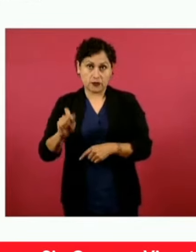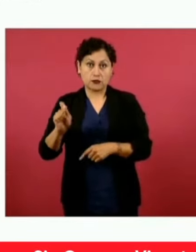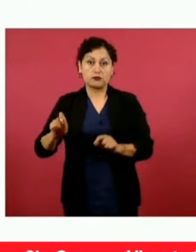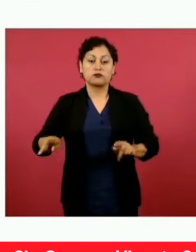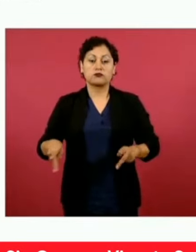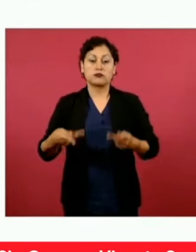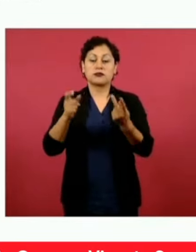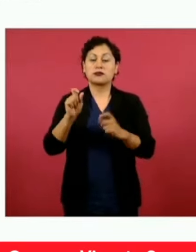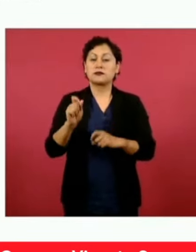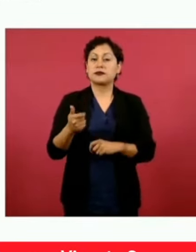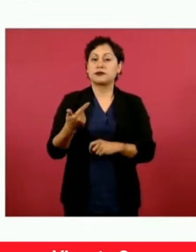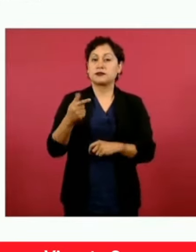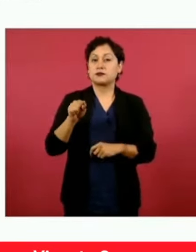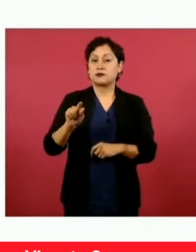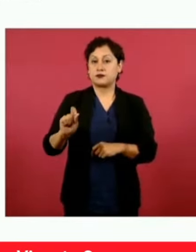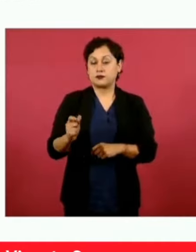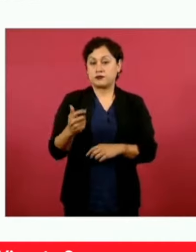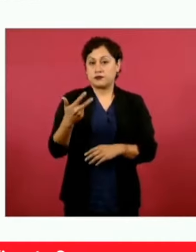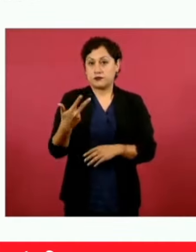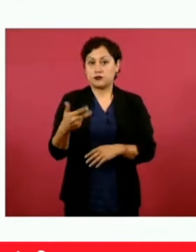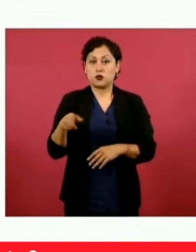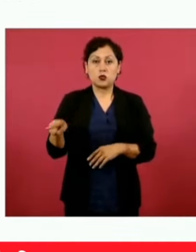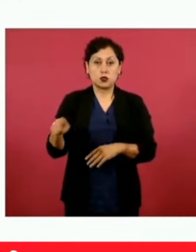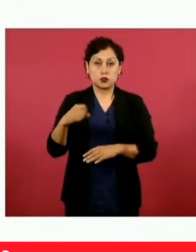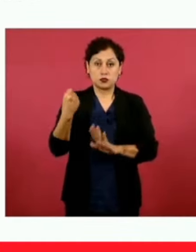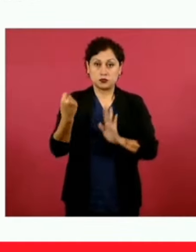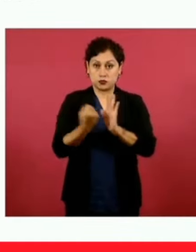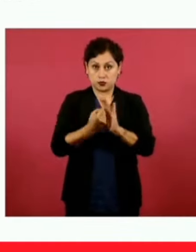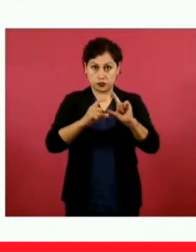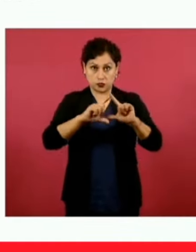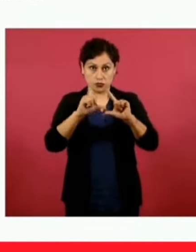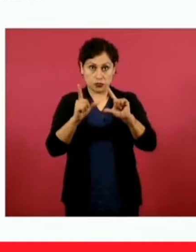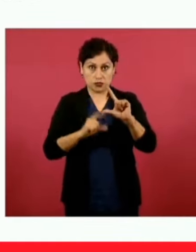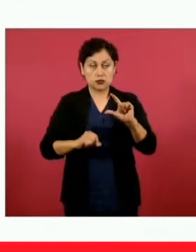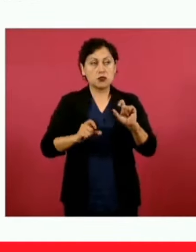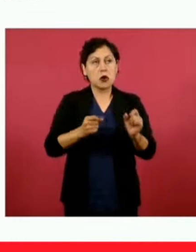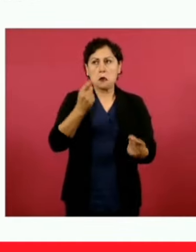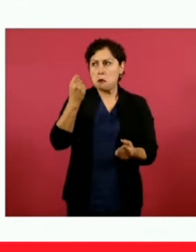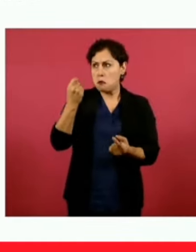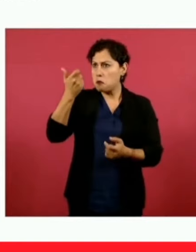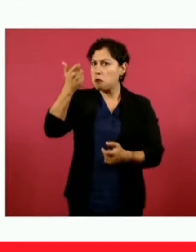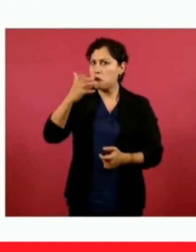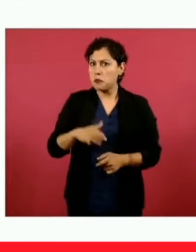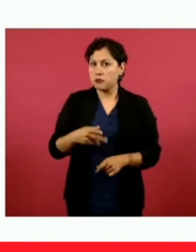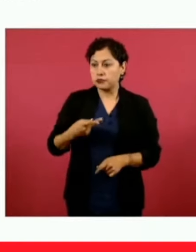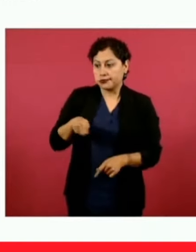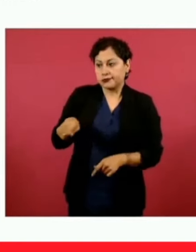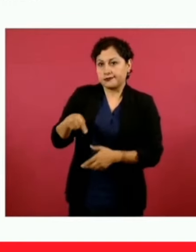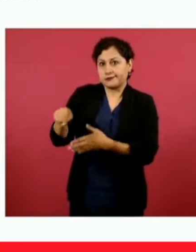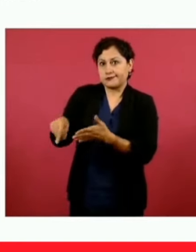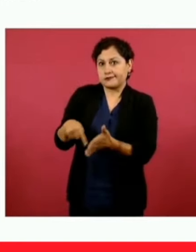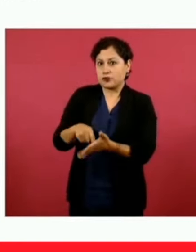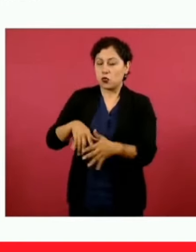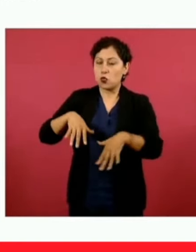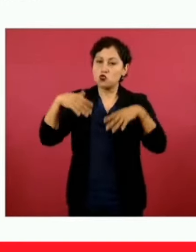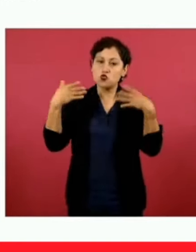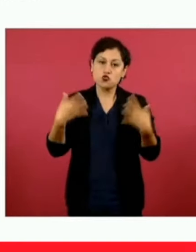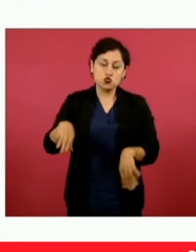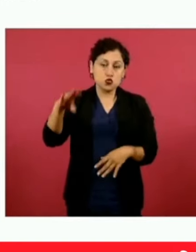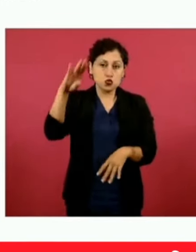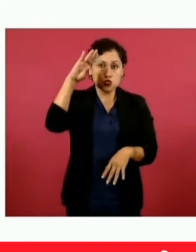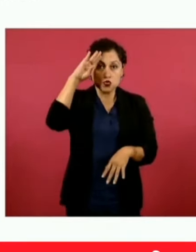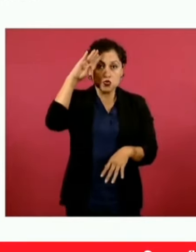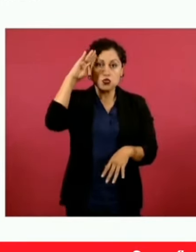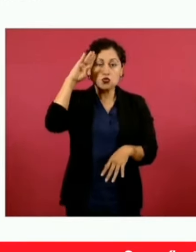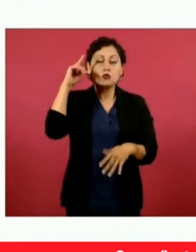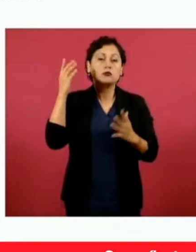pesos con 28 centavos. Aunque esta marca a nivel nacional suele dar buenos precios, pues este proveedor sí se salió del redil, seguramente pues habrán